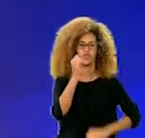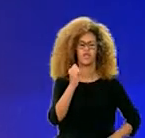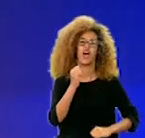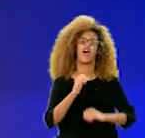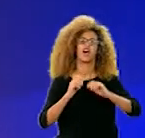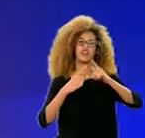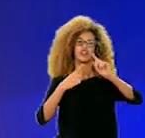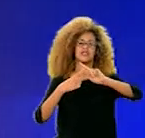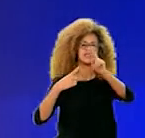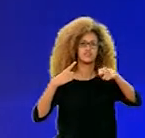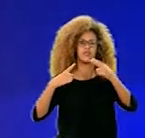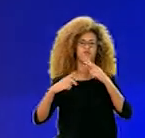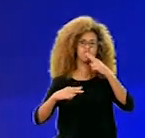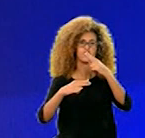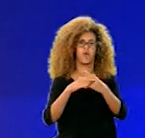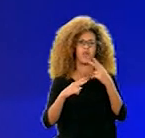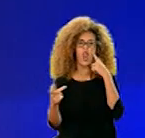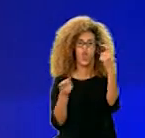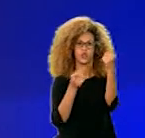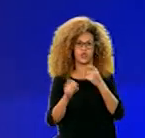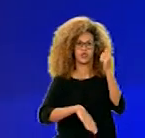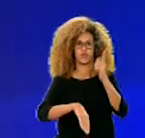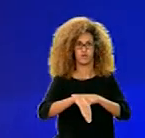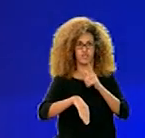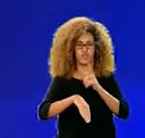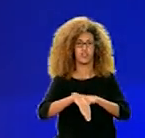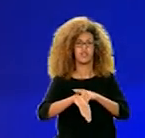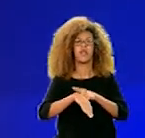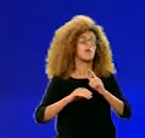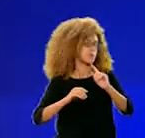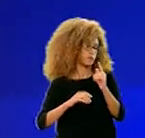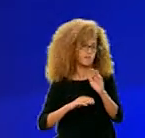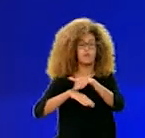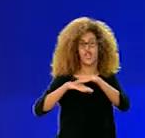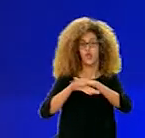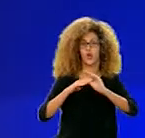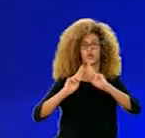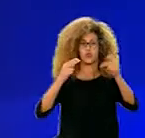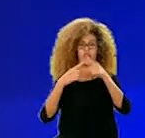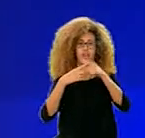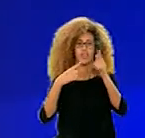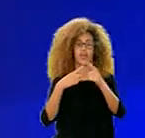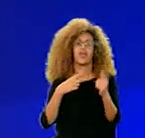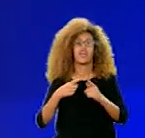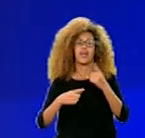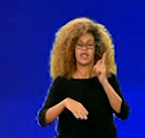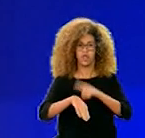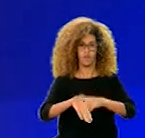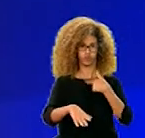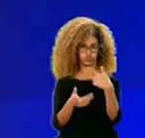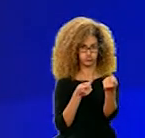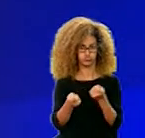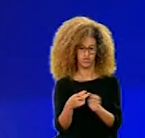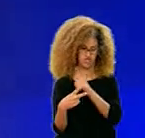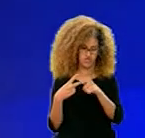El primer tema que van a interpretar, el tiempo en mis manos. El segundo,